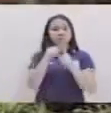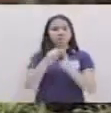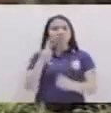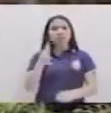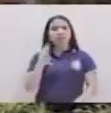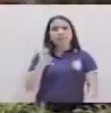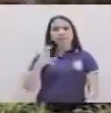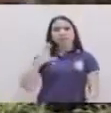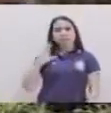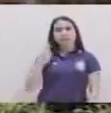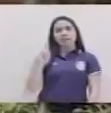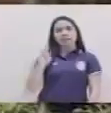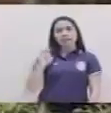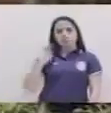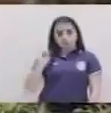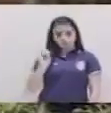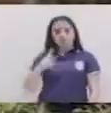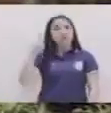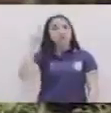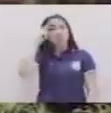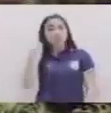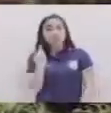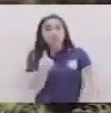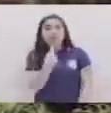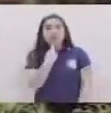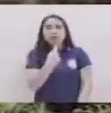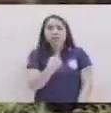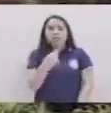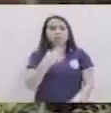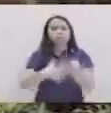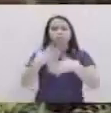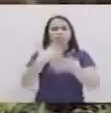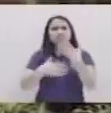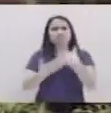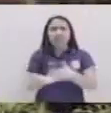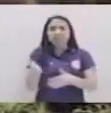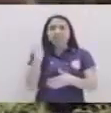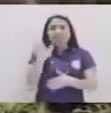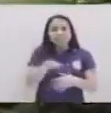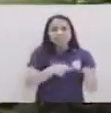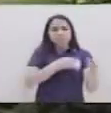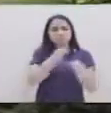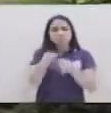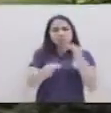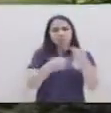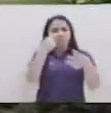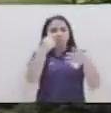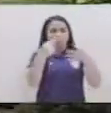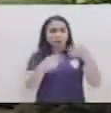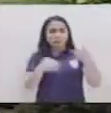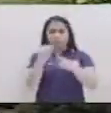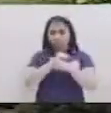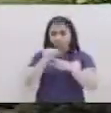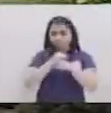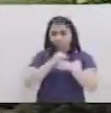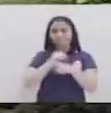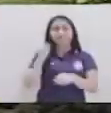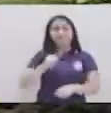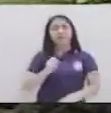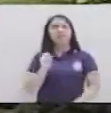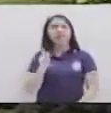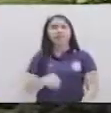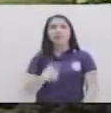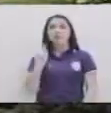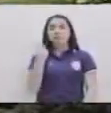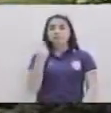recreo. Recuérdense que primero enseñaremos cómo estructurar las señas y luego las haremos en conjunto. Bien, la primera palabra